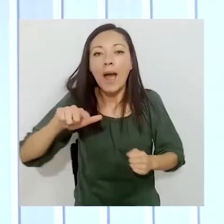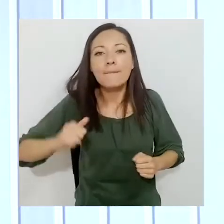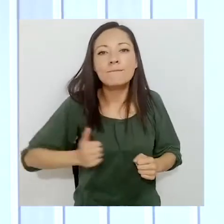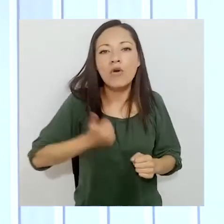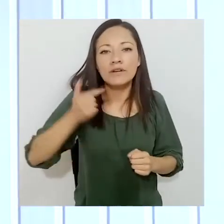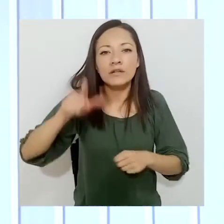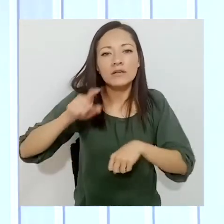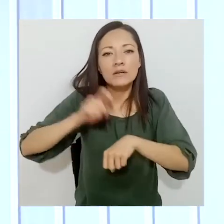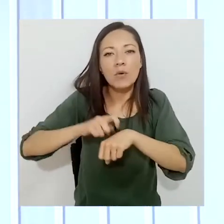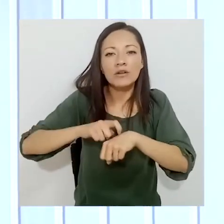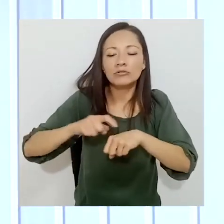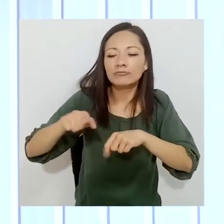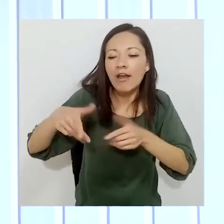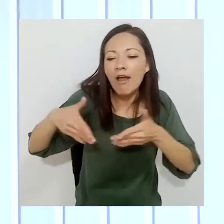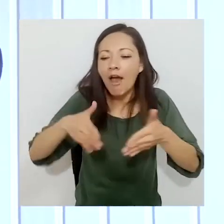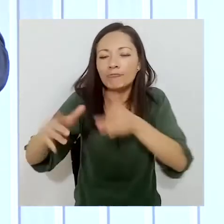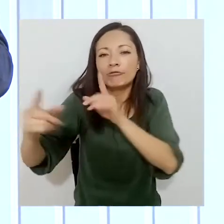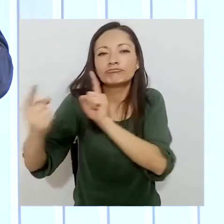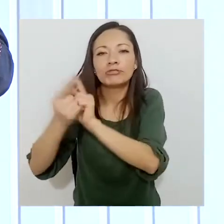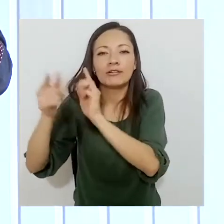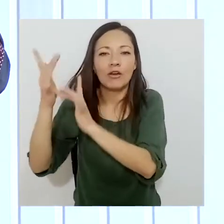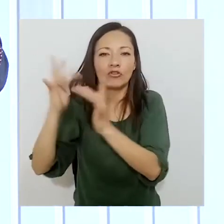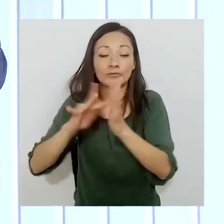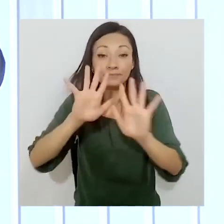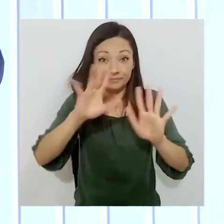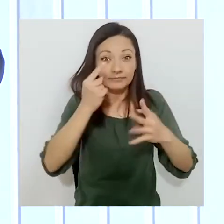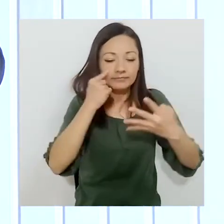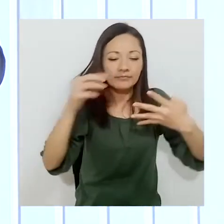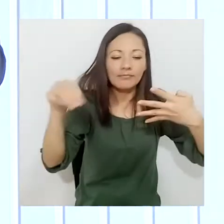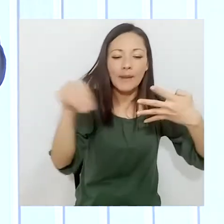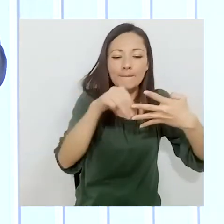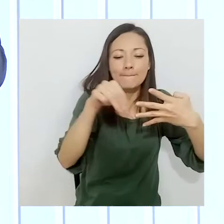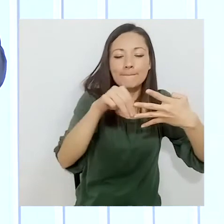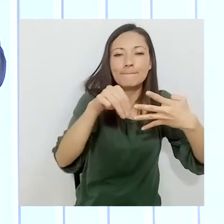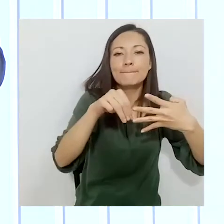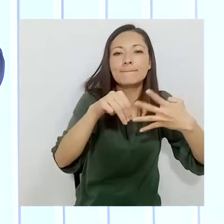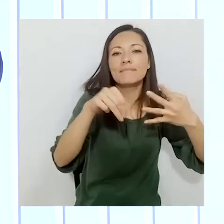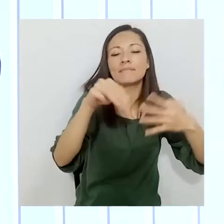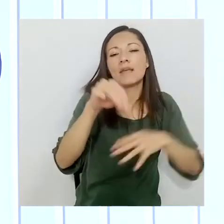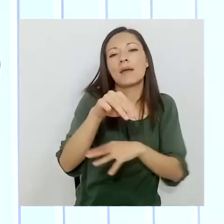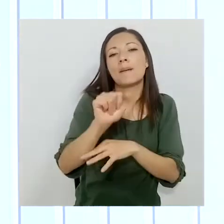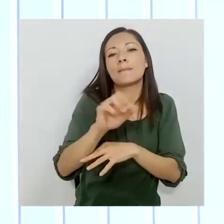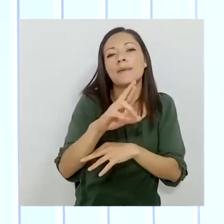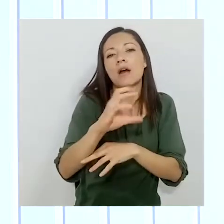ese camino. Marcos capítulo 11, versículo 8 al 11.